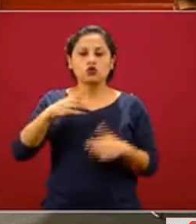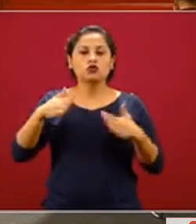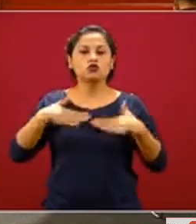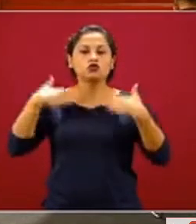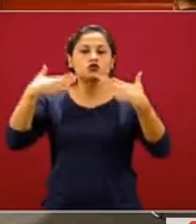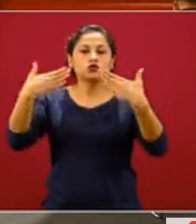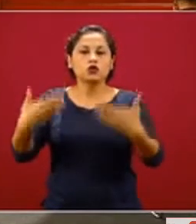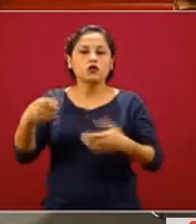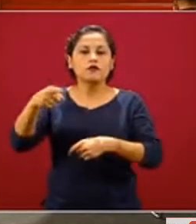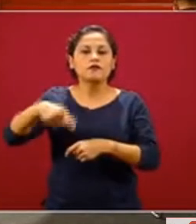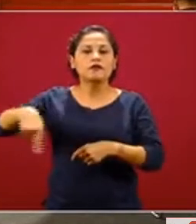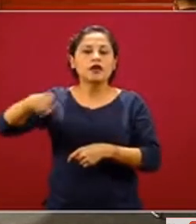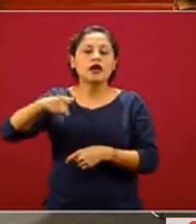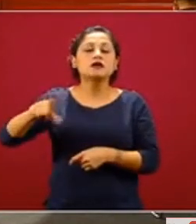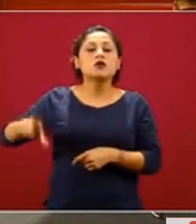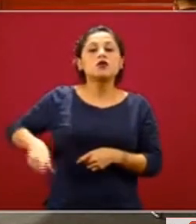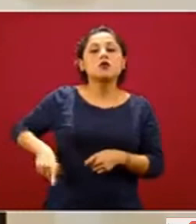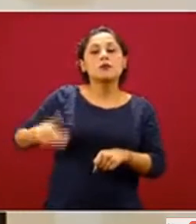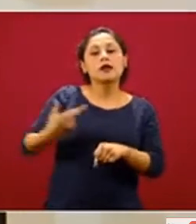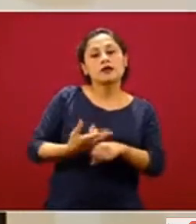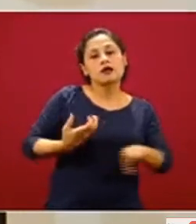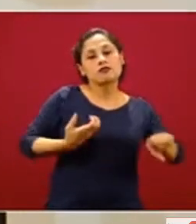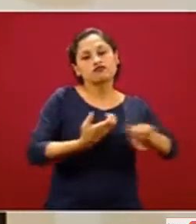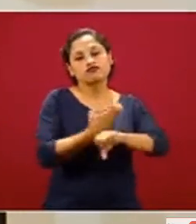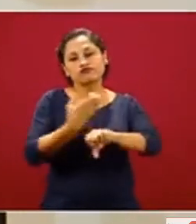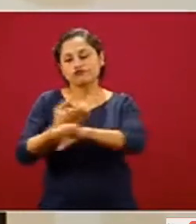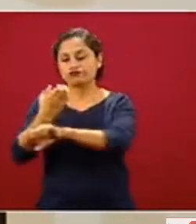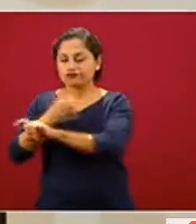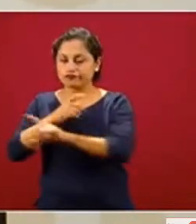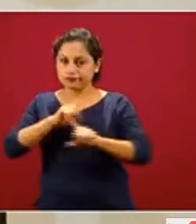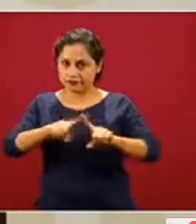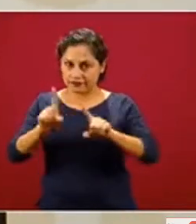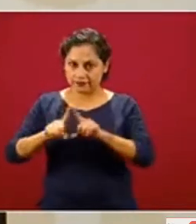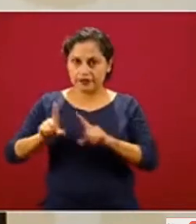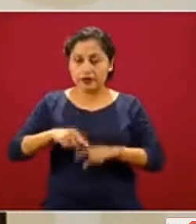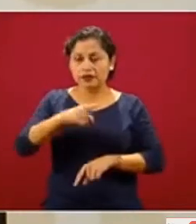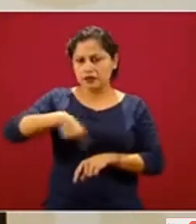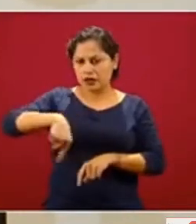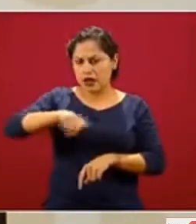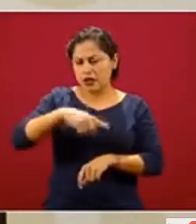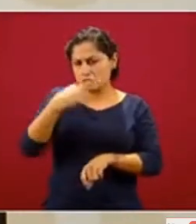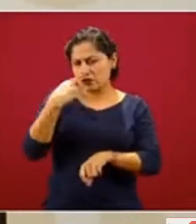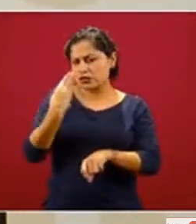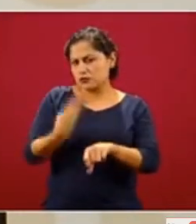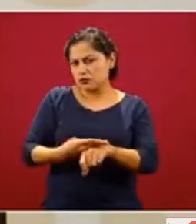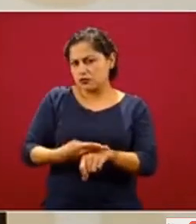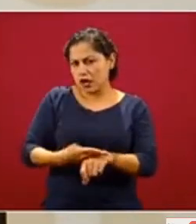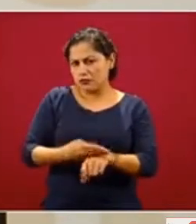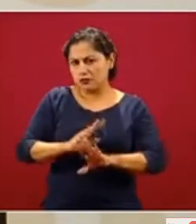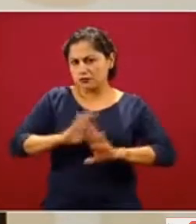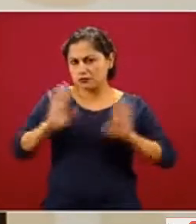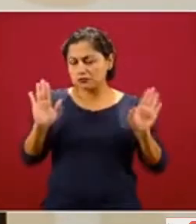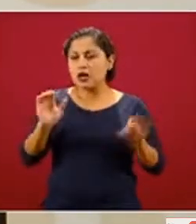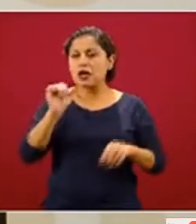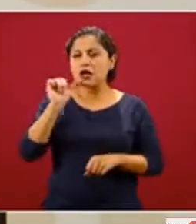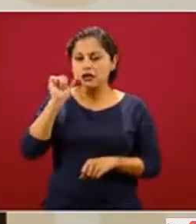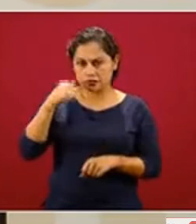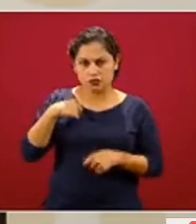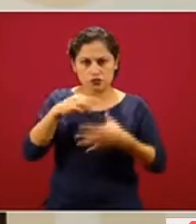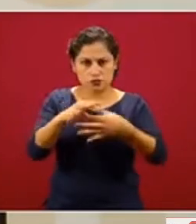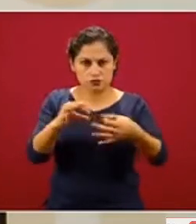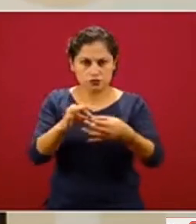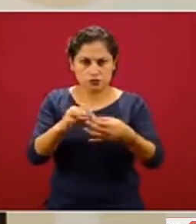la jefa de gobierno y los 30 gobernadores tienen un sentido de responsabilidad, como lo dije ayer, y van a estar ejerciendo